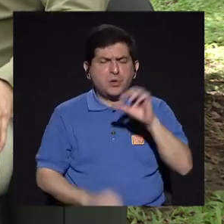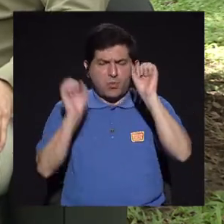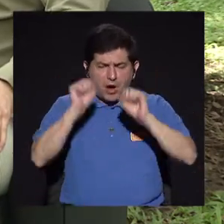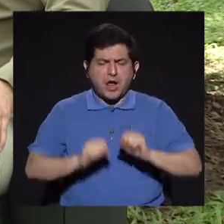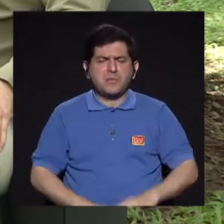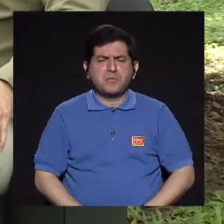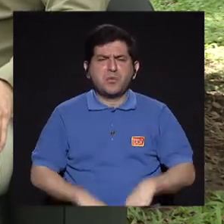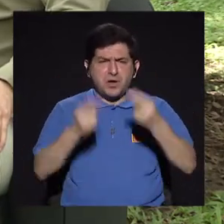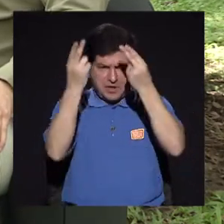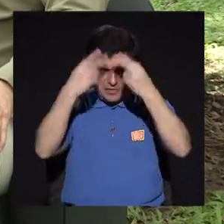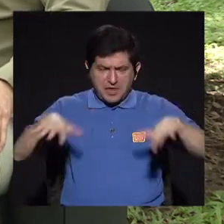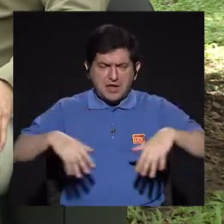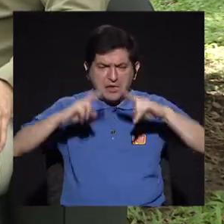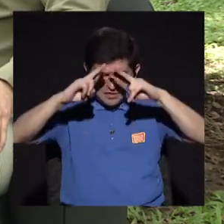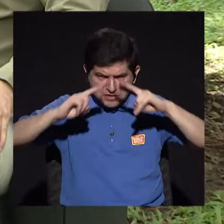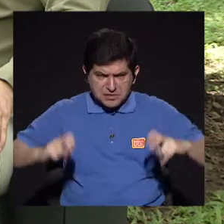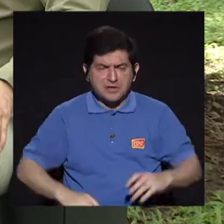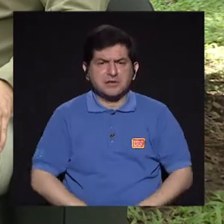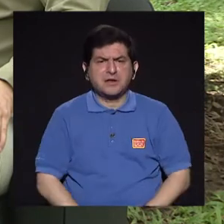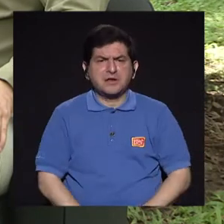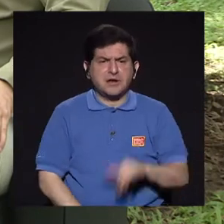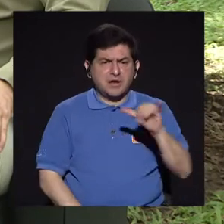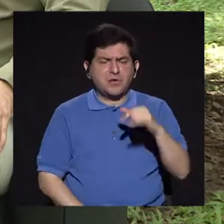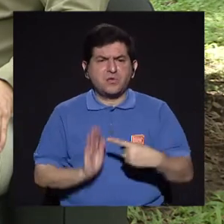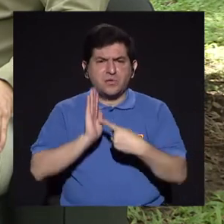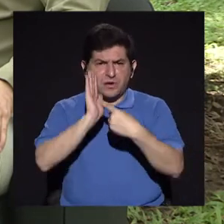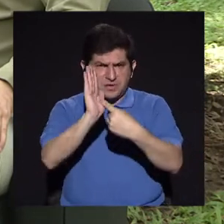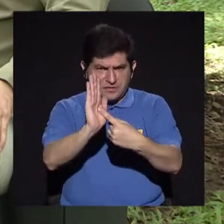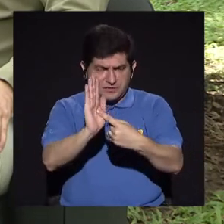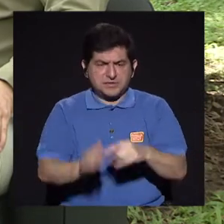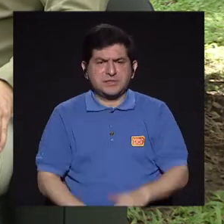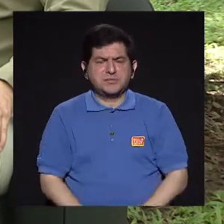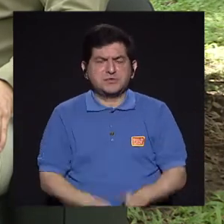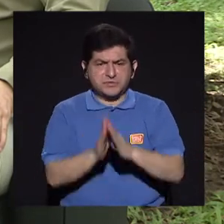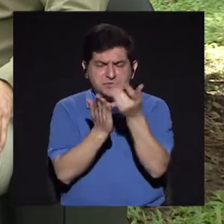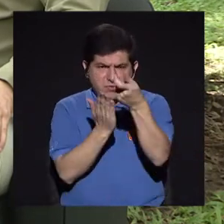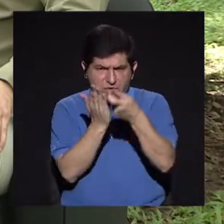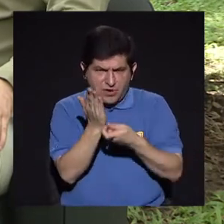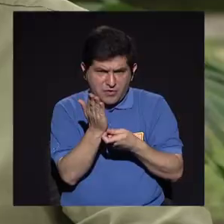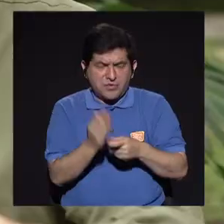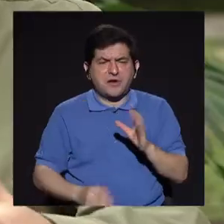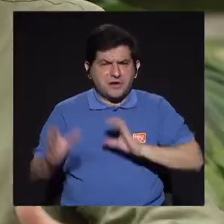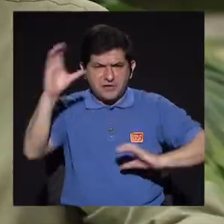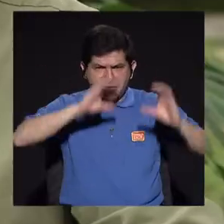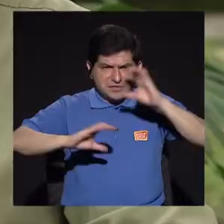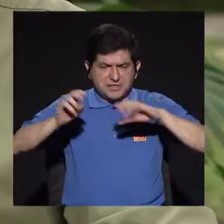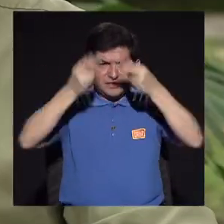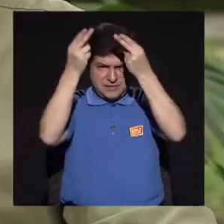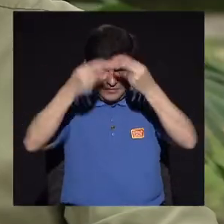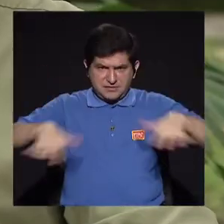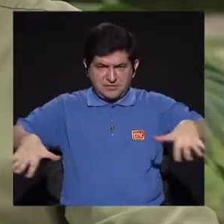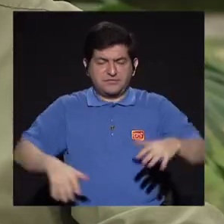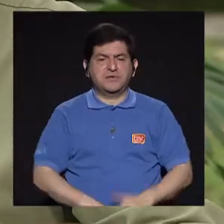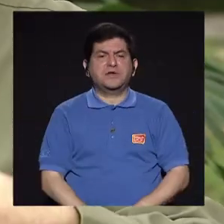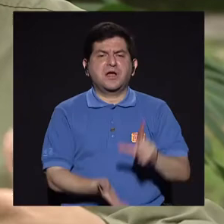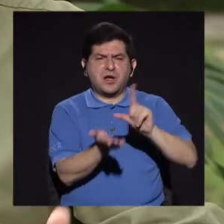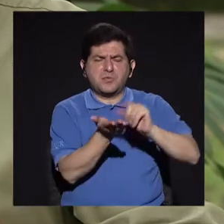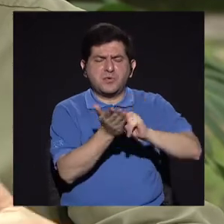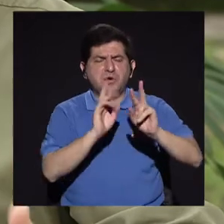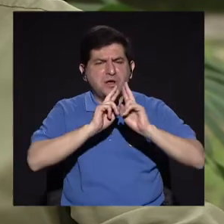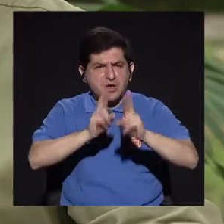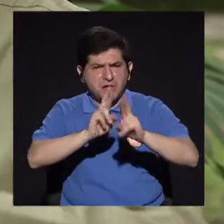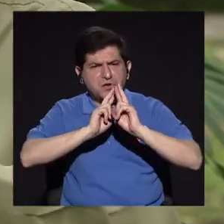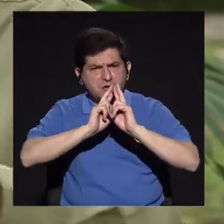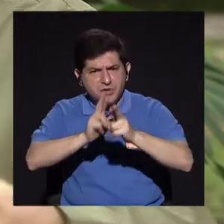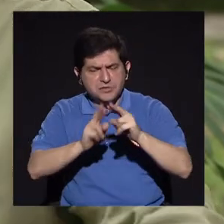puede consultar ahí. Fue publicado en el Journal of Evidence-Based Complementary and Alternative Medicine, por ejemplo, ese fue recientemente. Hemos publicado